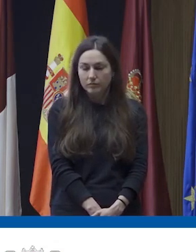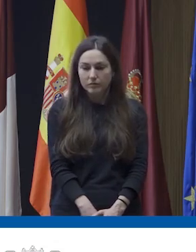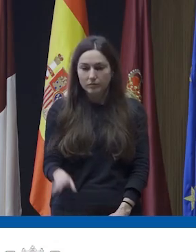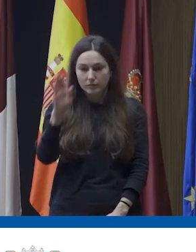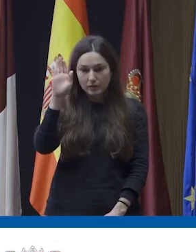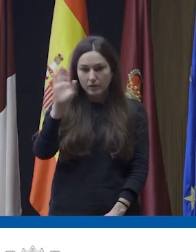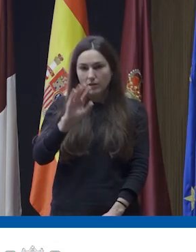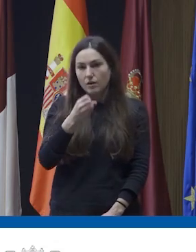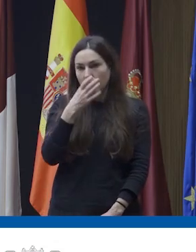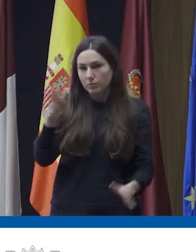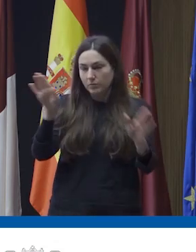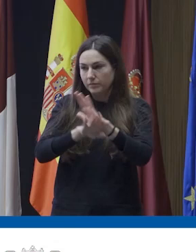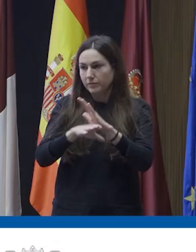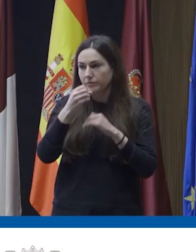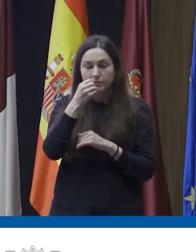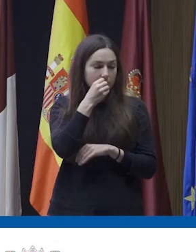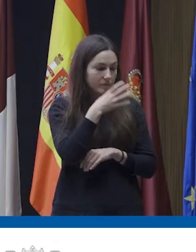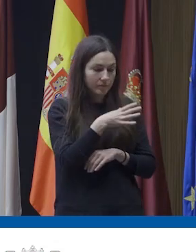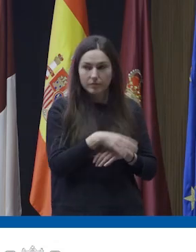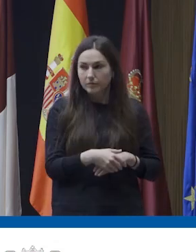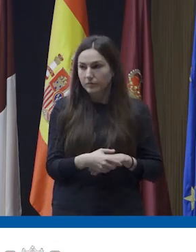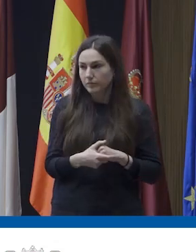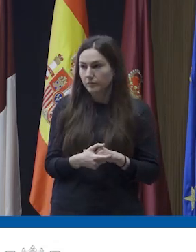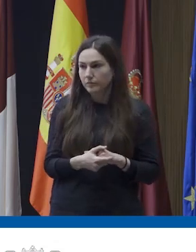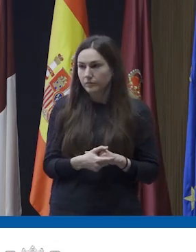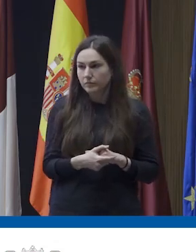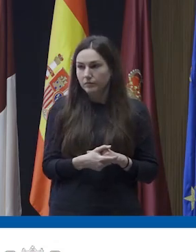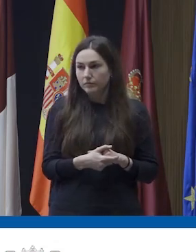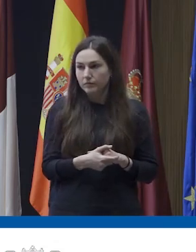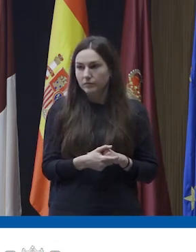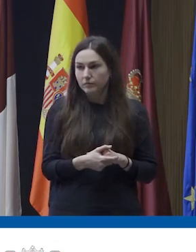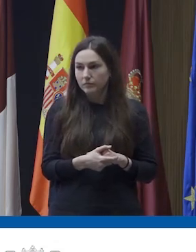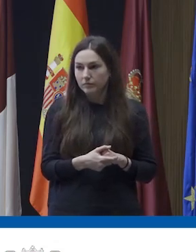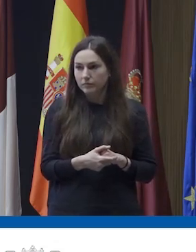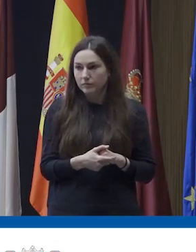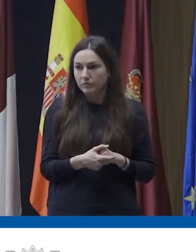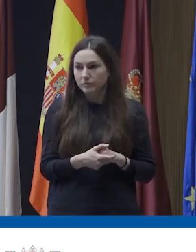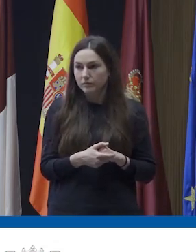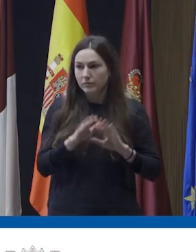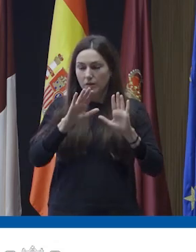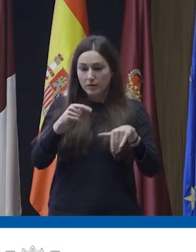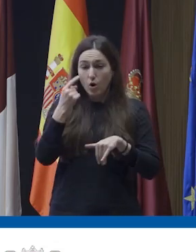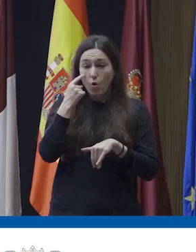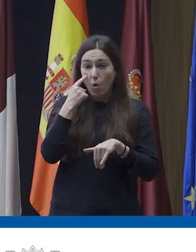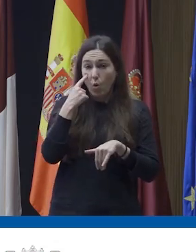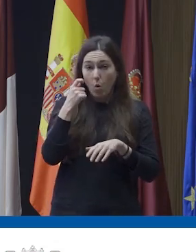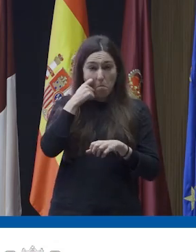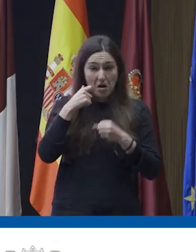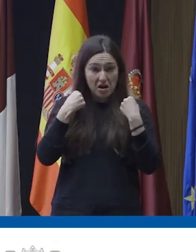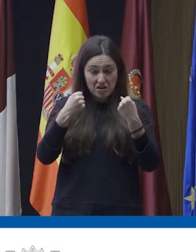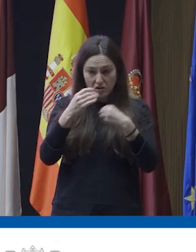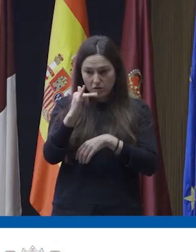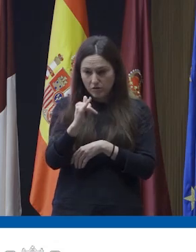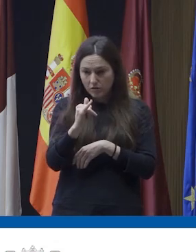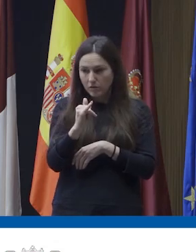Hola, buenas noches. Hola, ¿qué tal? ¿Qué repercusión tiene para el ojo sano el